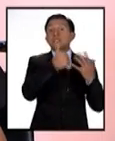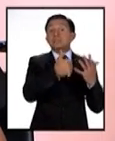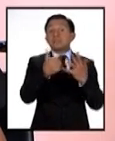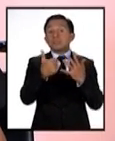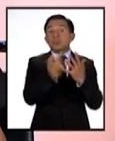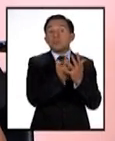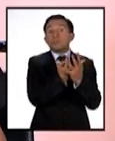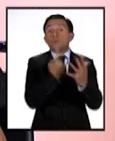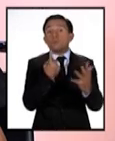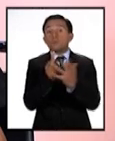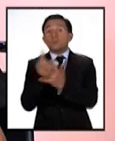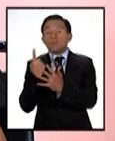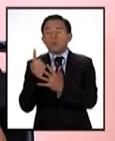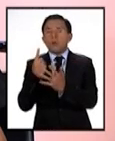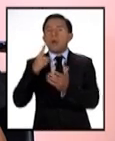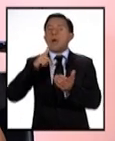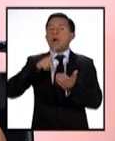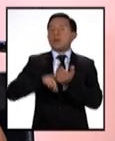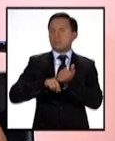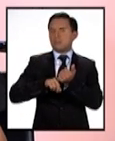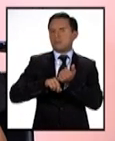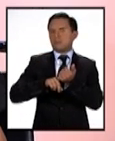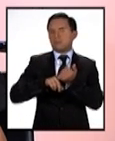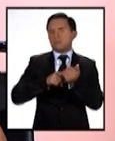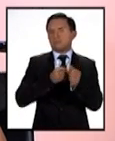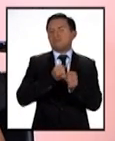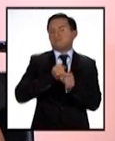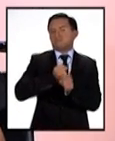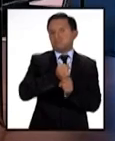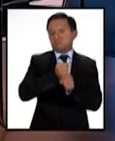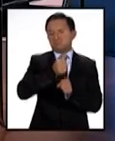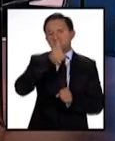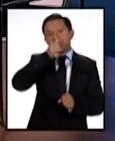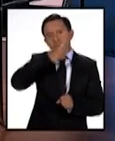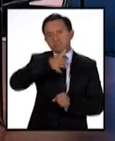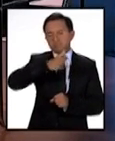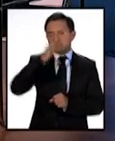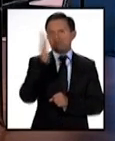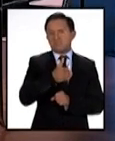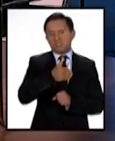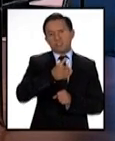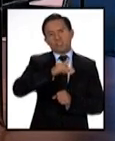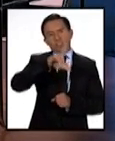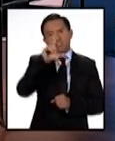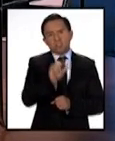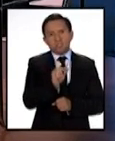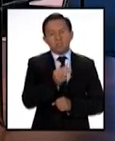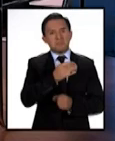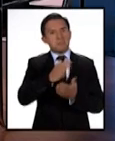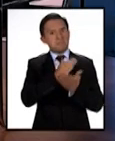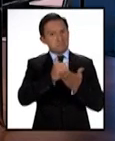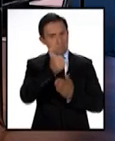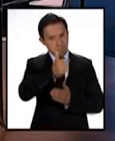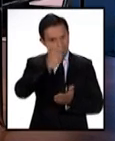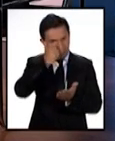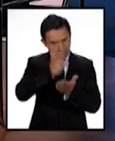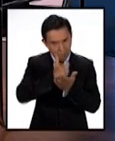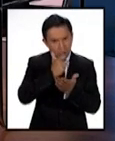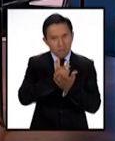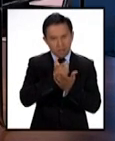perpetrador de violencia entre pares. Y estamos hablando de intimidación, acoso que se da a